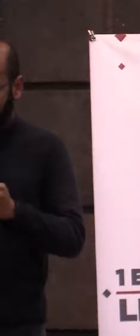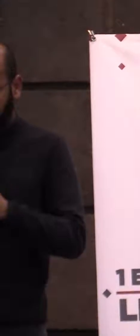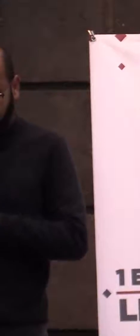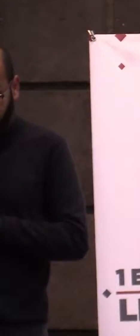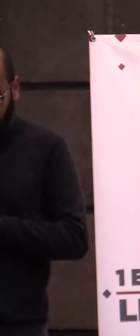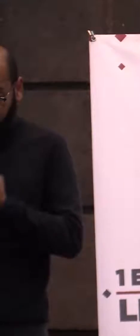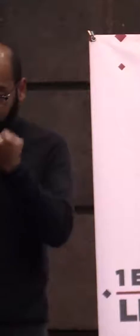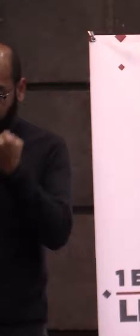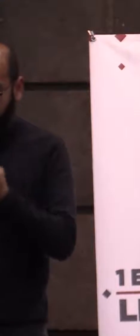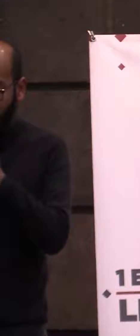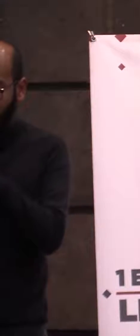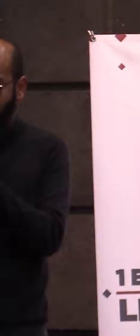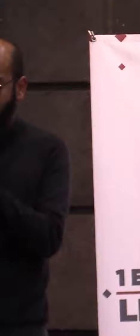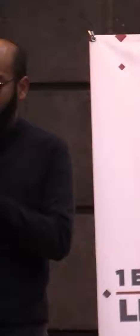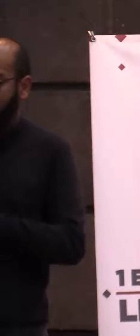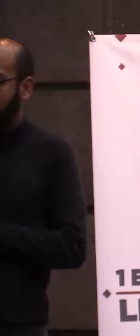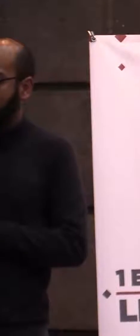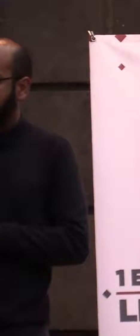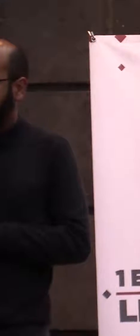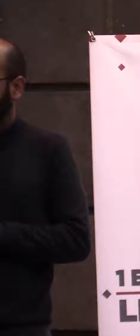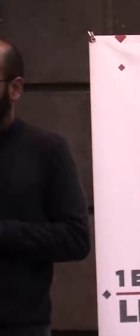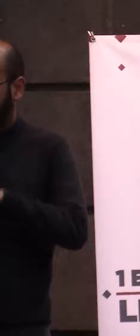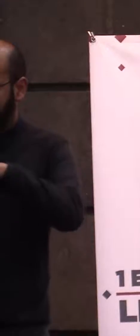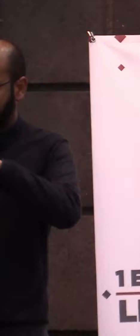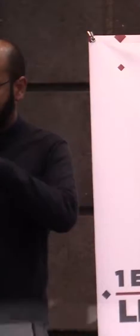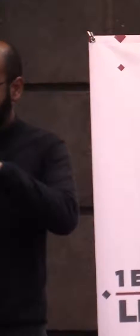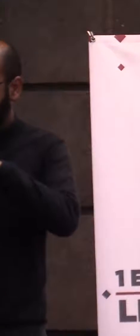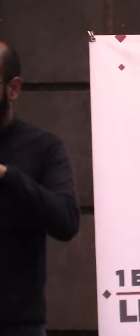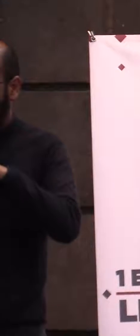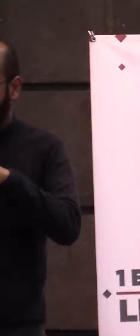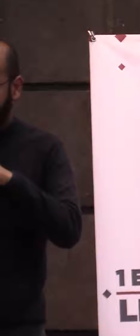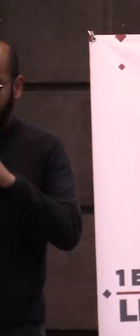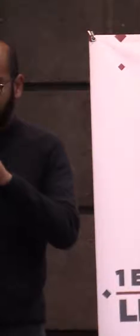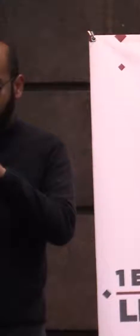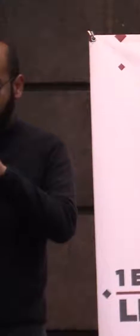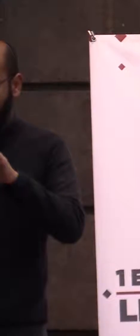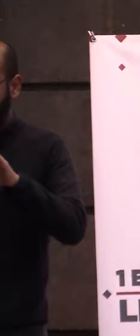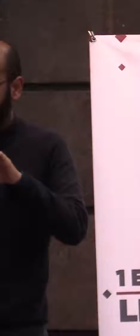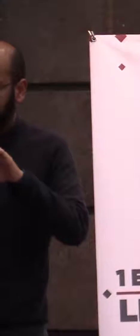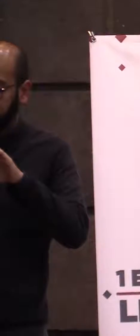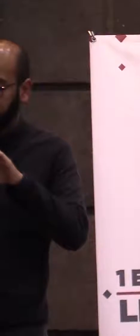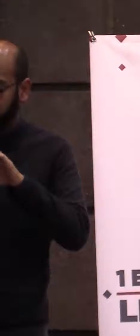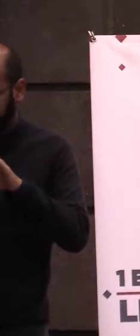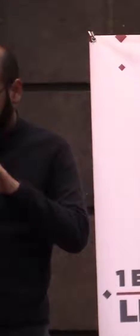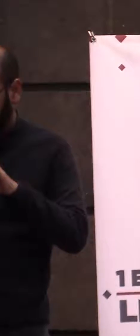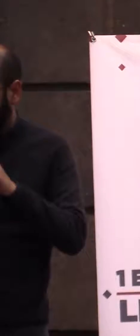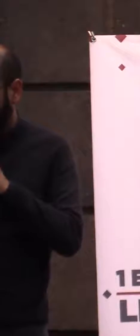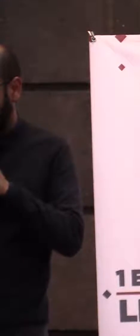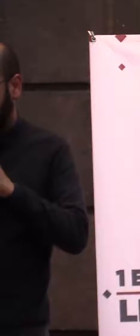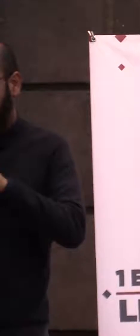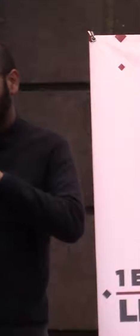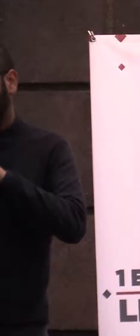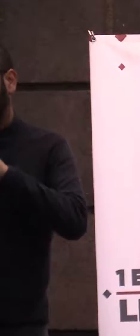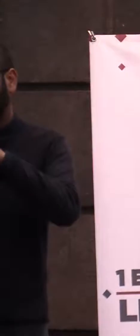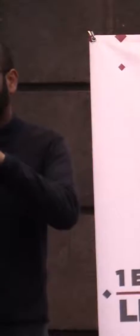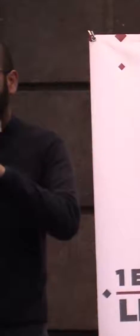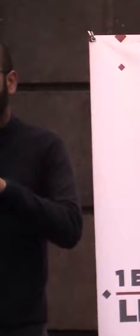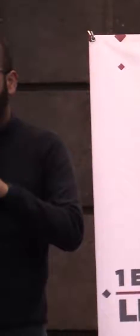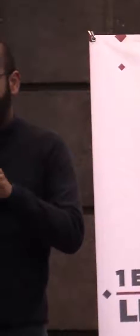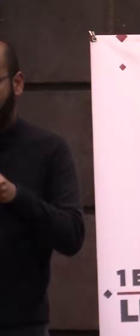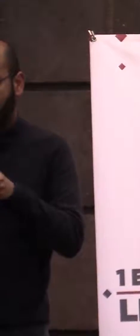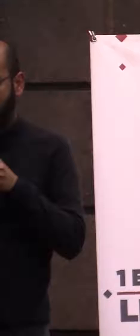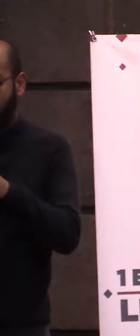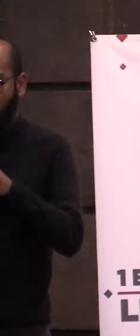un sistema de GPS a sus vehículos para evitar el robo de pipas.